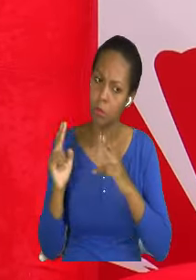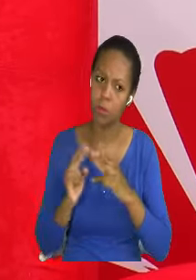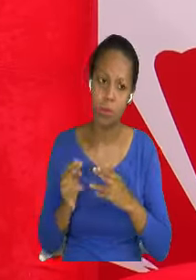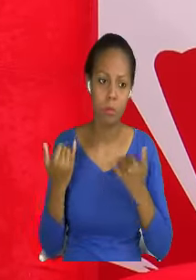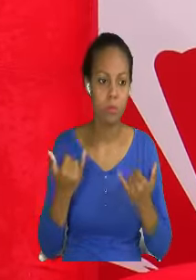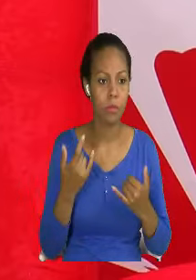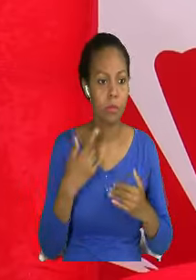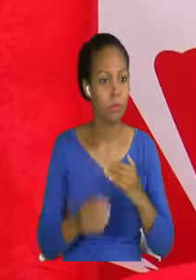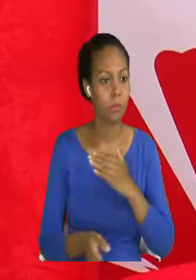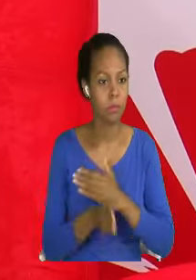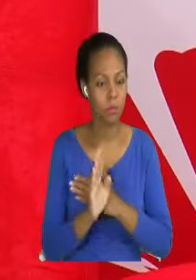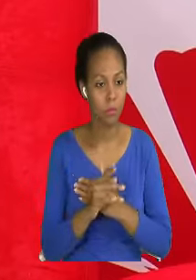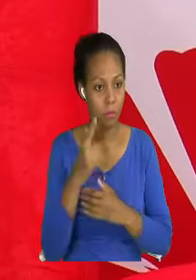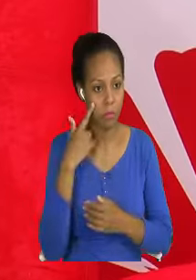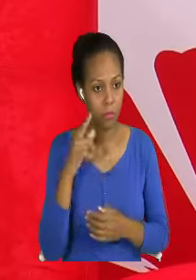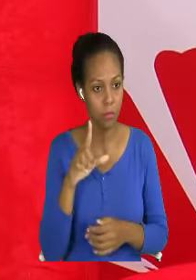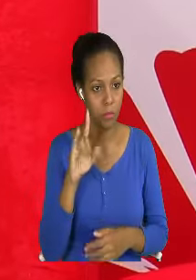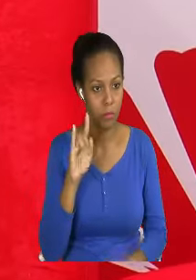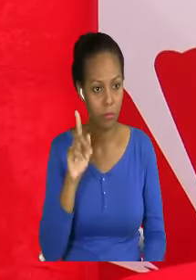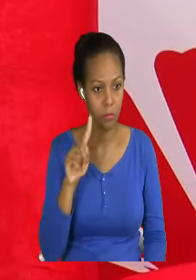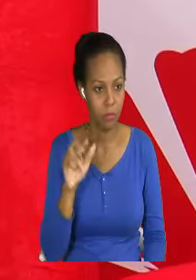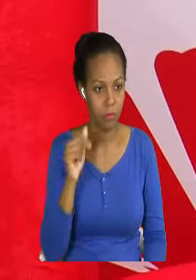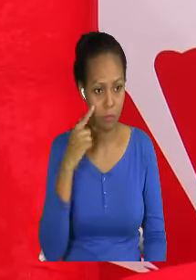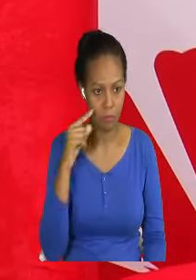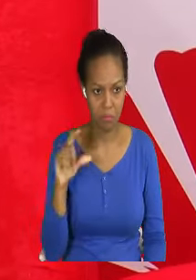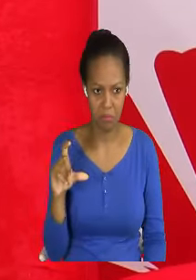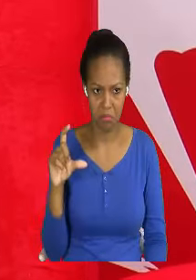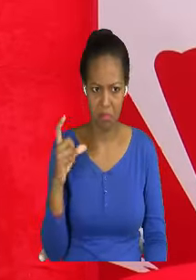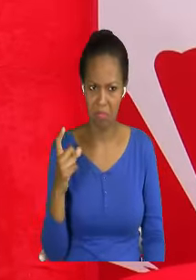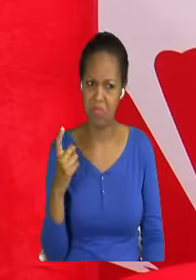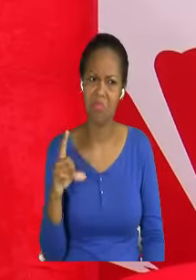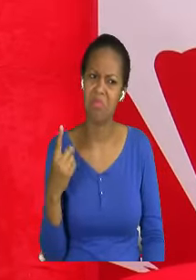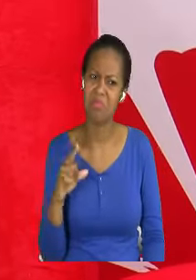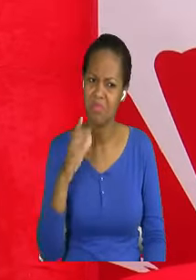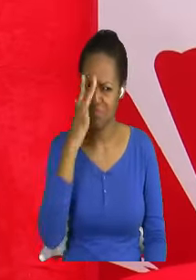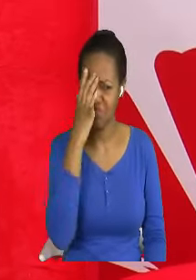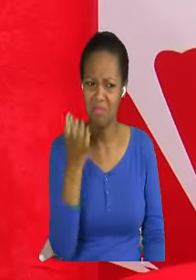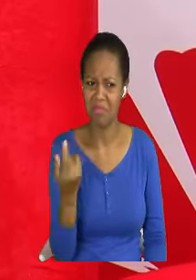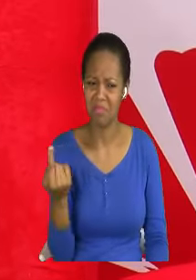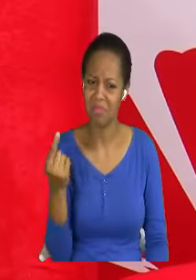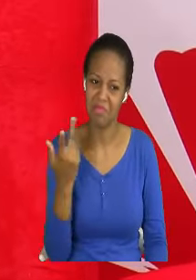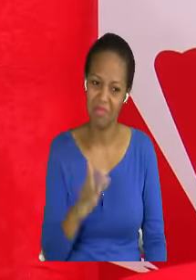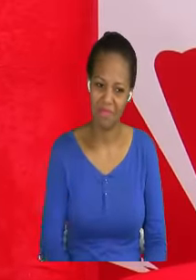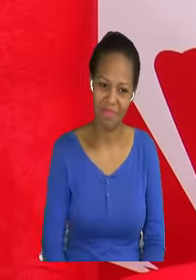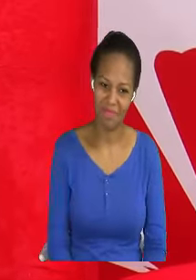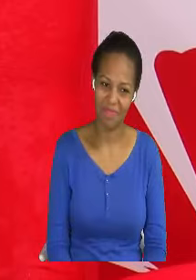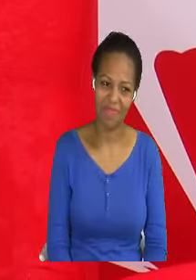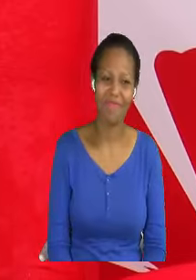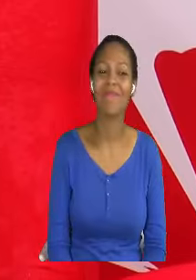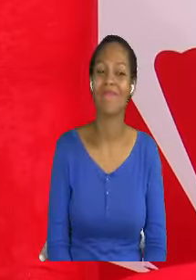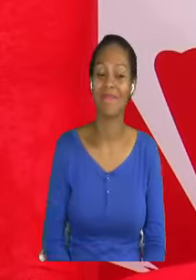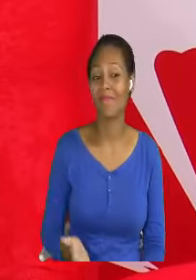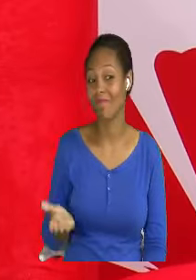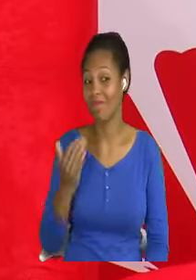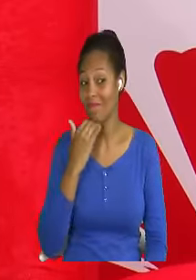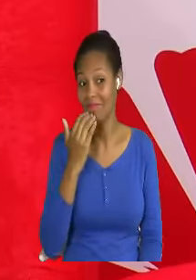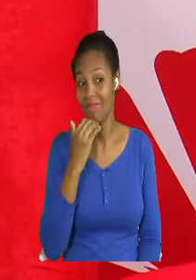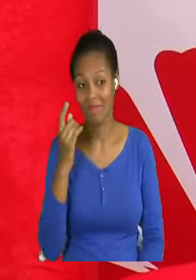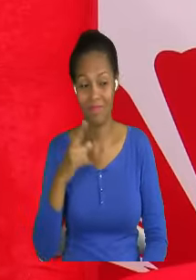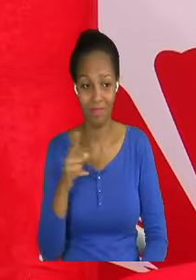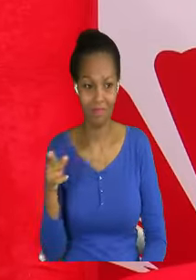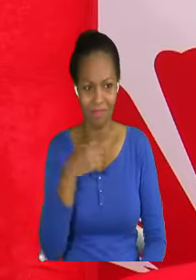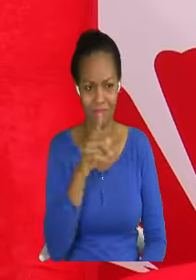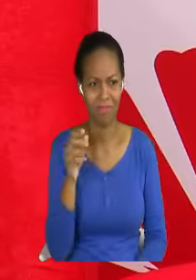les cuento que ustedes se preguntarán por qué yo tengo esto en mis manos. Y es porque realmente, no sé, las personas que me siguen en las